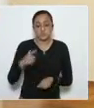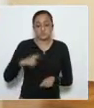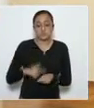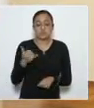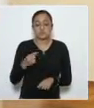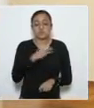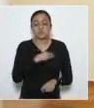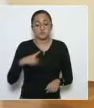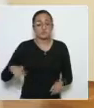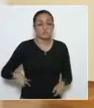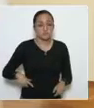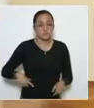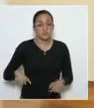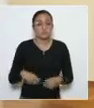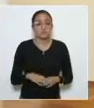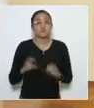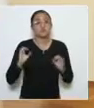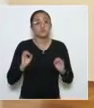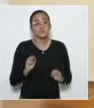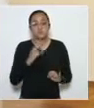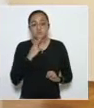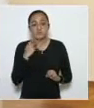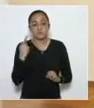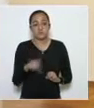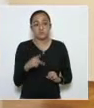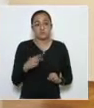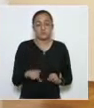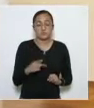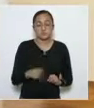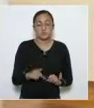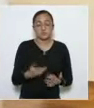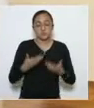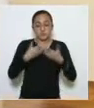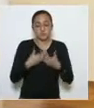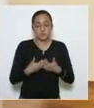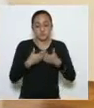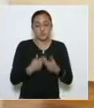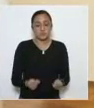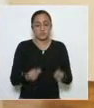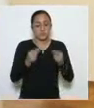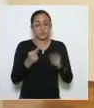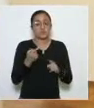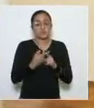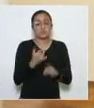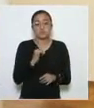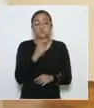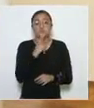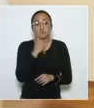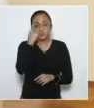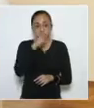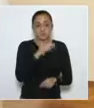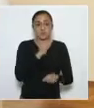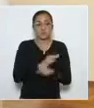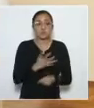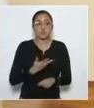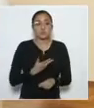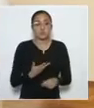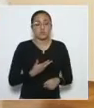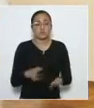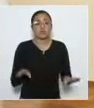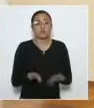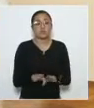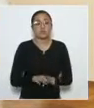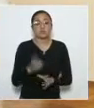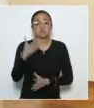y municipales, o las utilizan las propias empresas privadas que sí funcionan para generar un